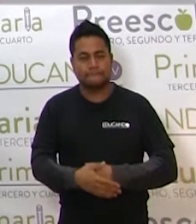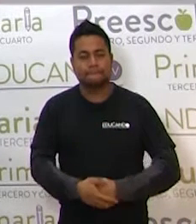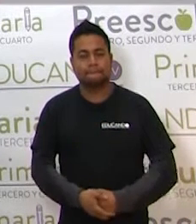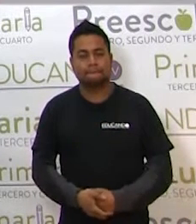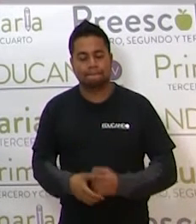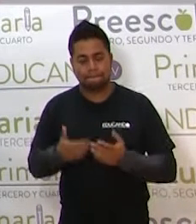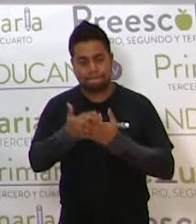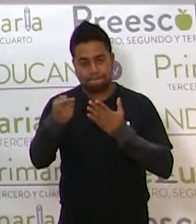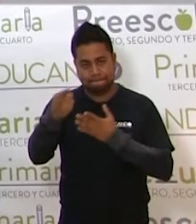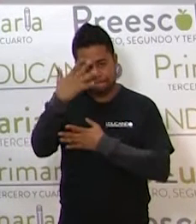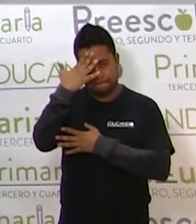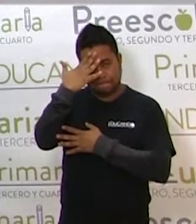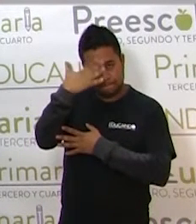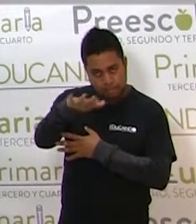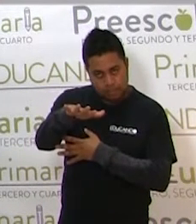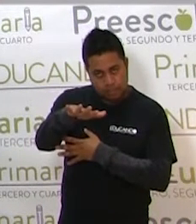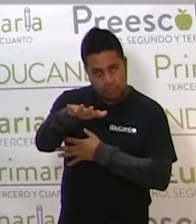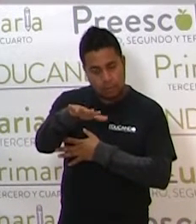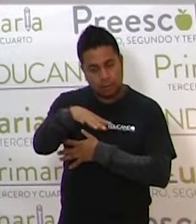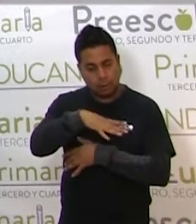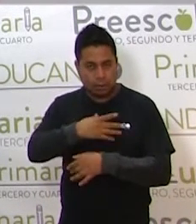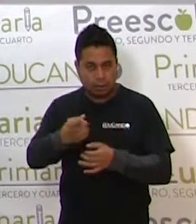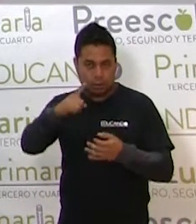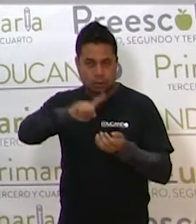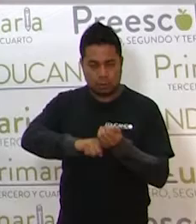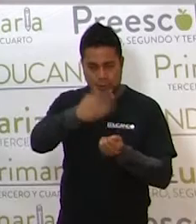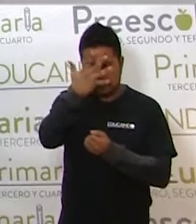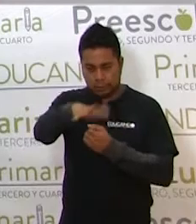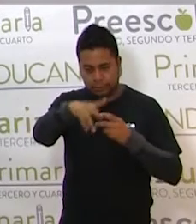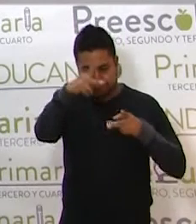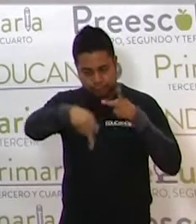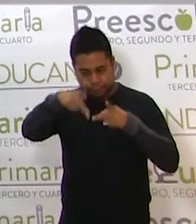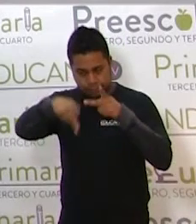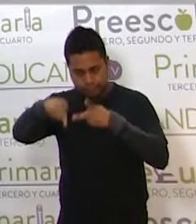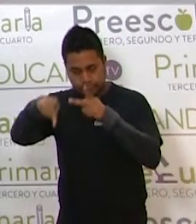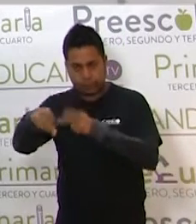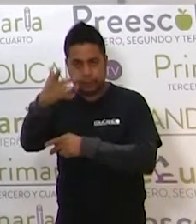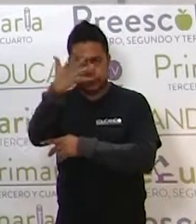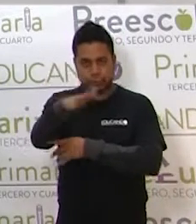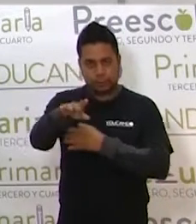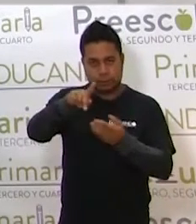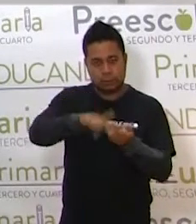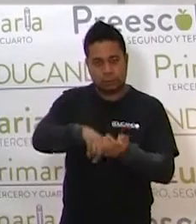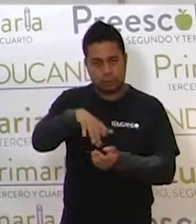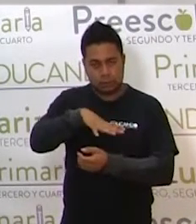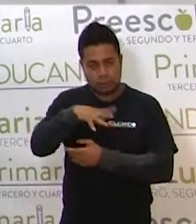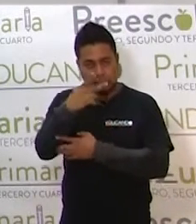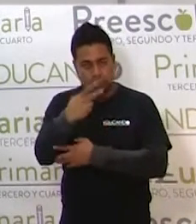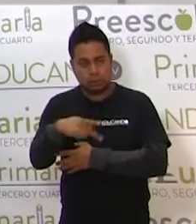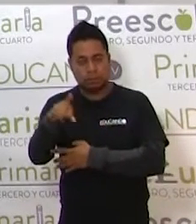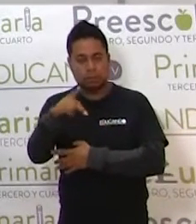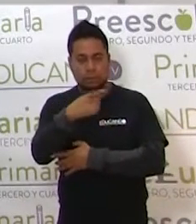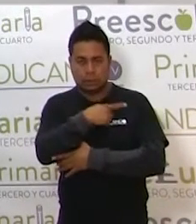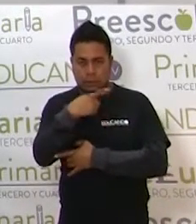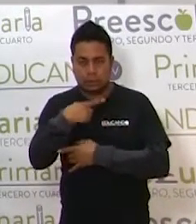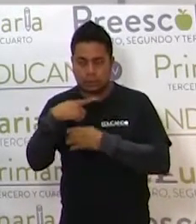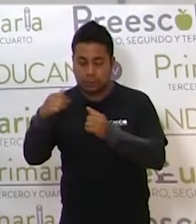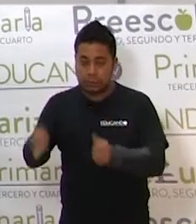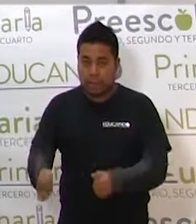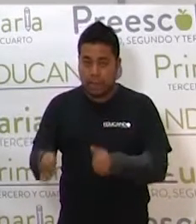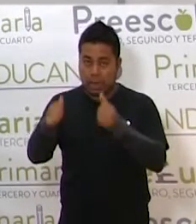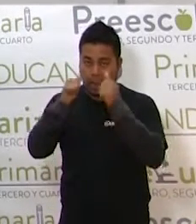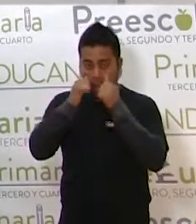ya sabemos que tiene diez sílabas nuestro verso pero debemos de poner mucha atención